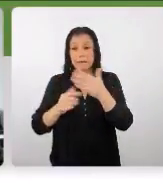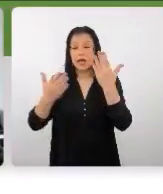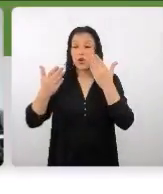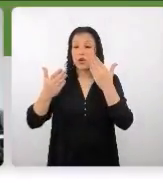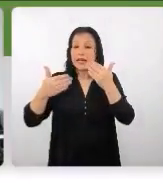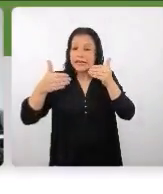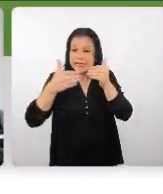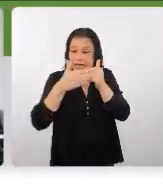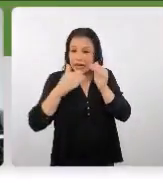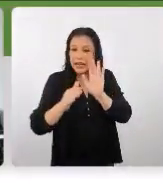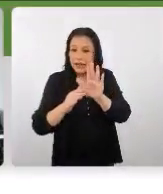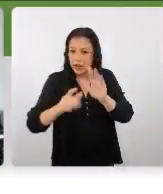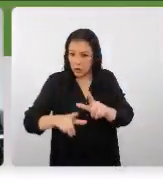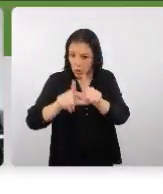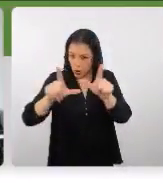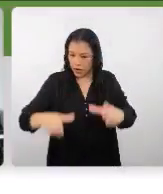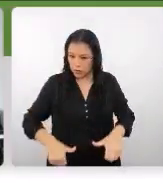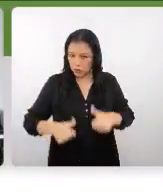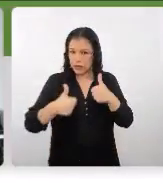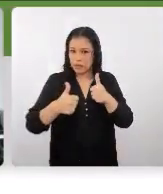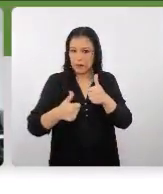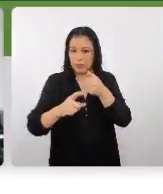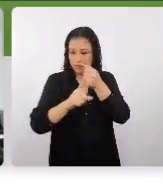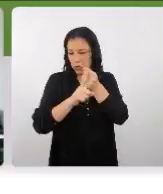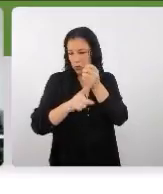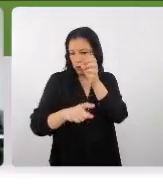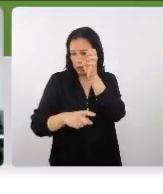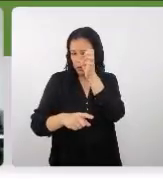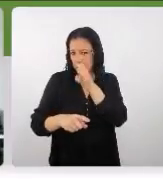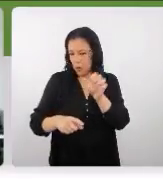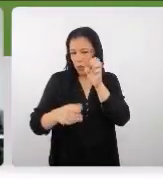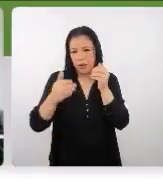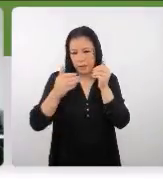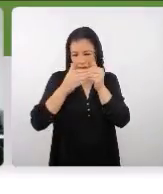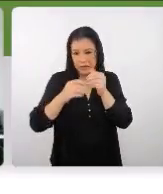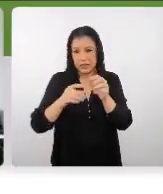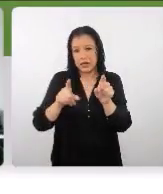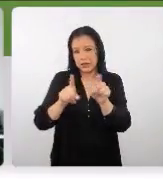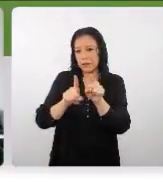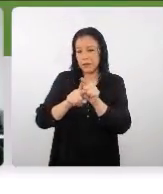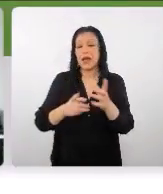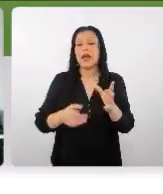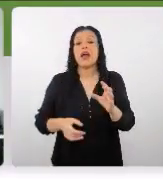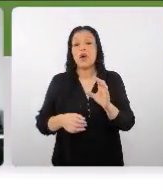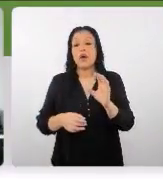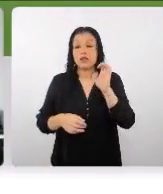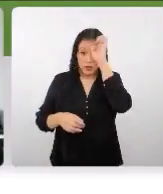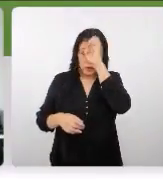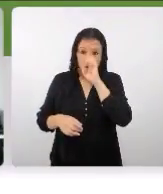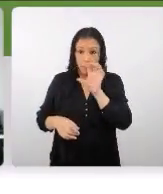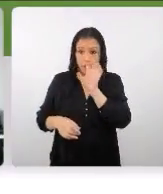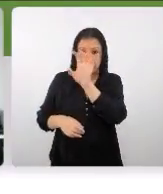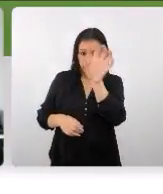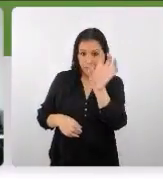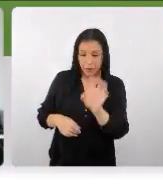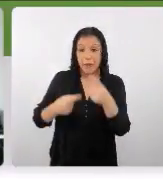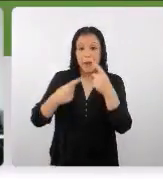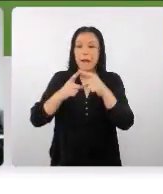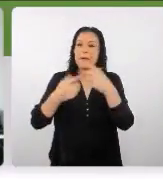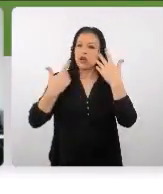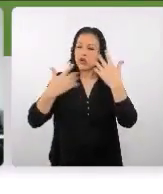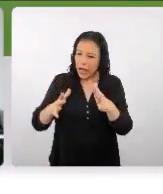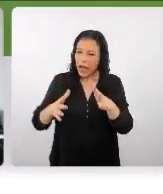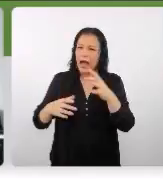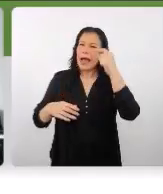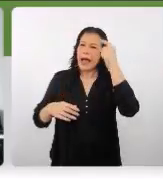cercanos, como en la mayoría de mercados, los nacionales o incluso dentro del continente europeo, pero ya la intención de